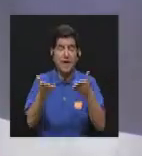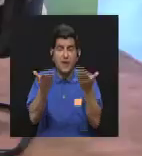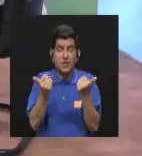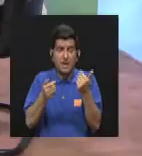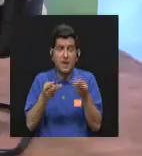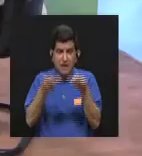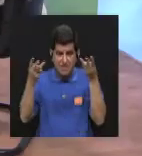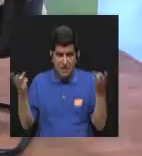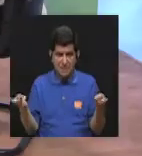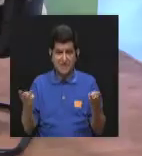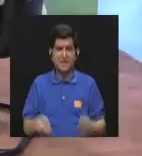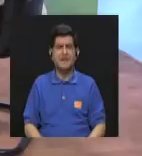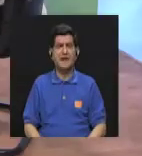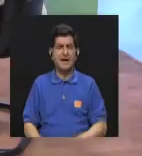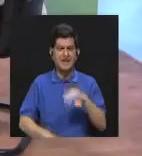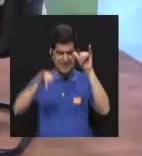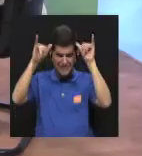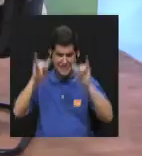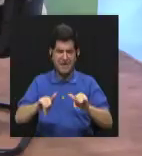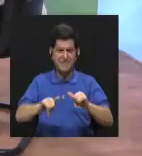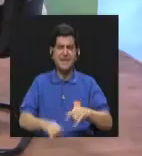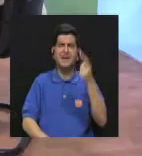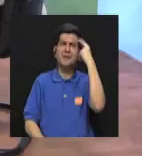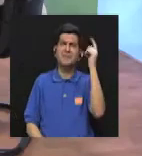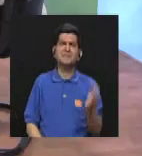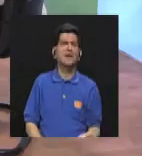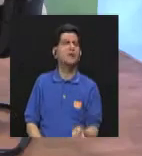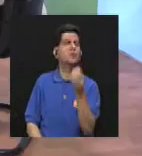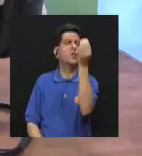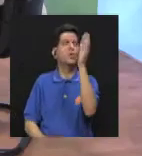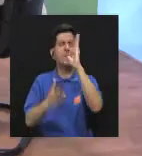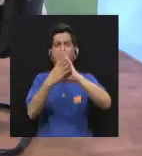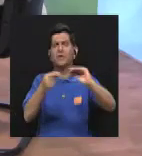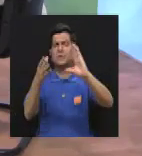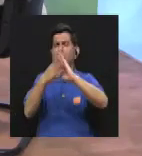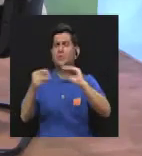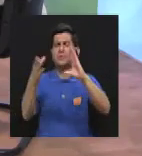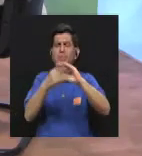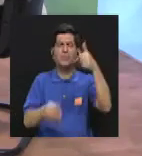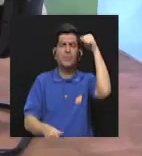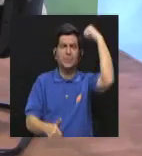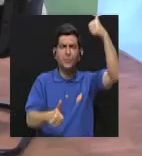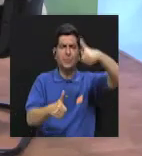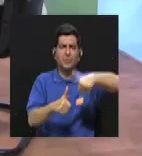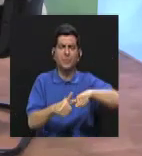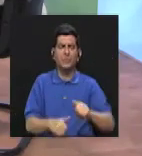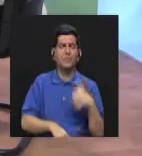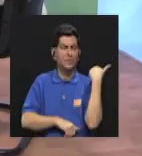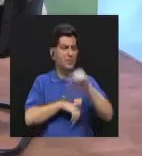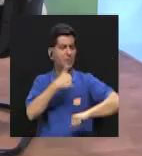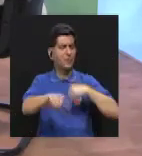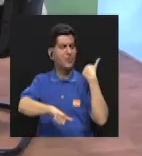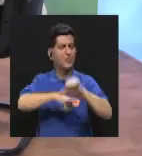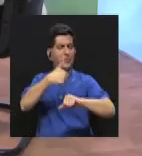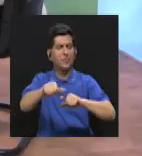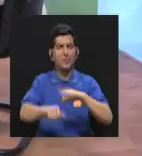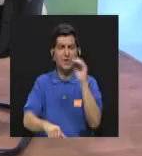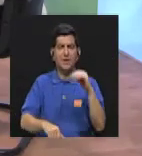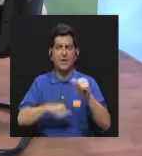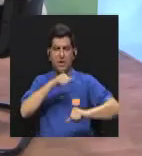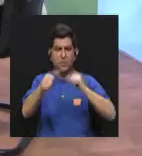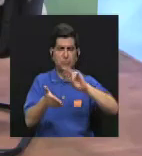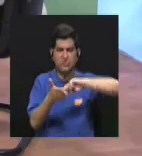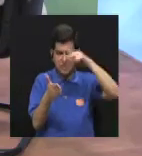este material quede para los jóvenes, para contar, para recordar el esfuerzo y la lucha